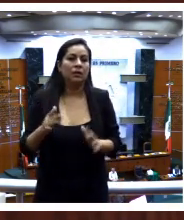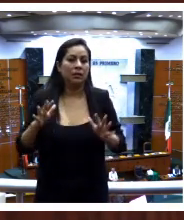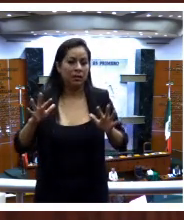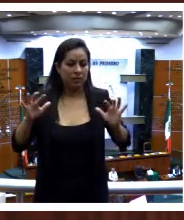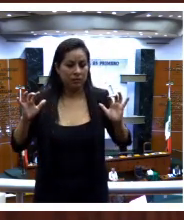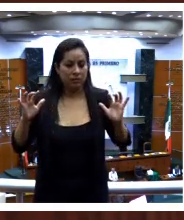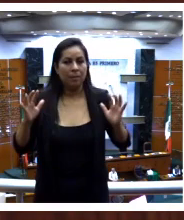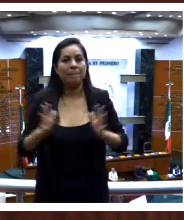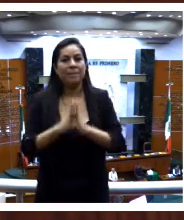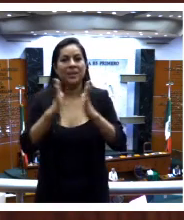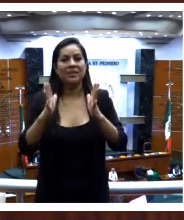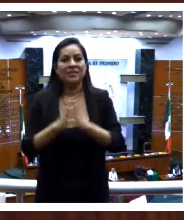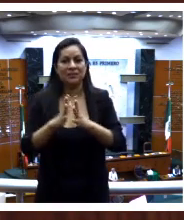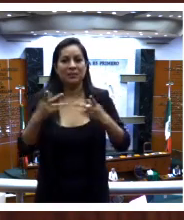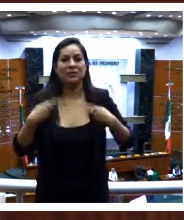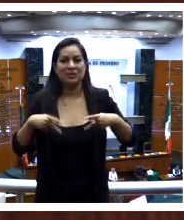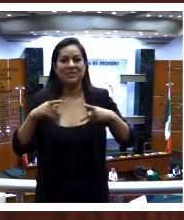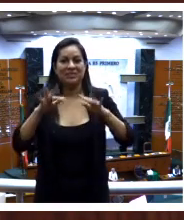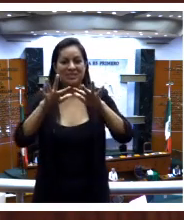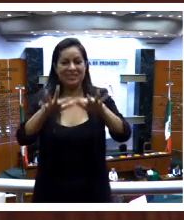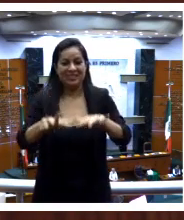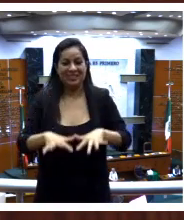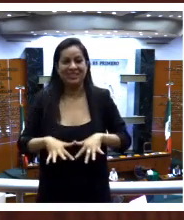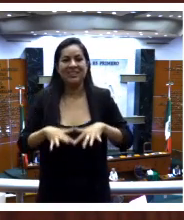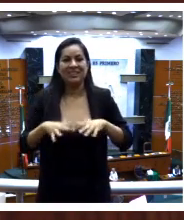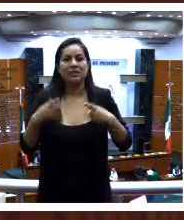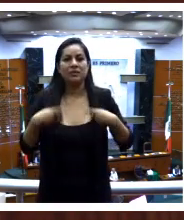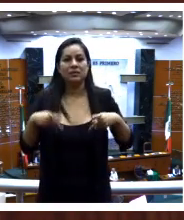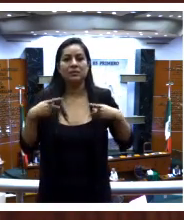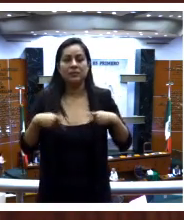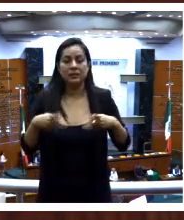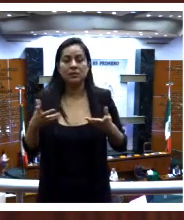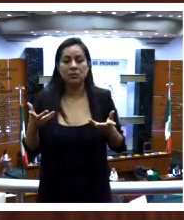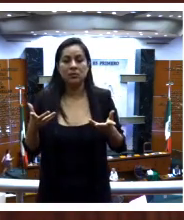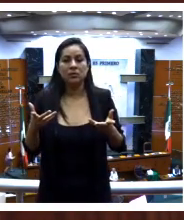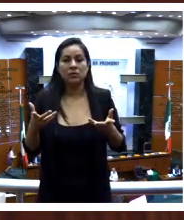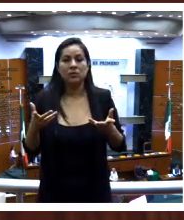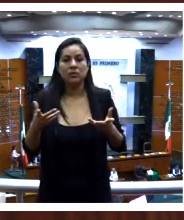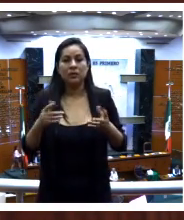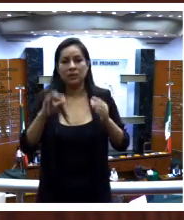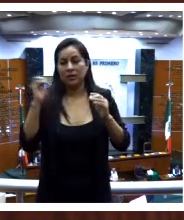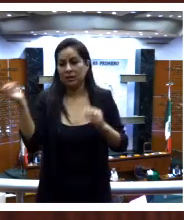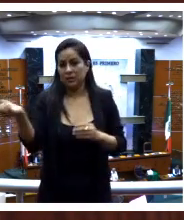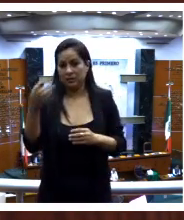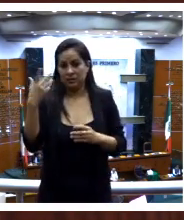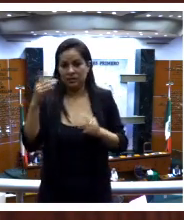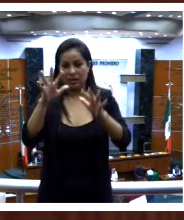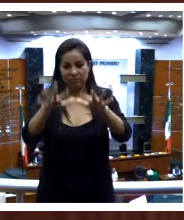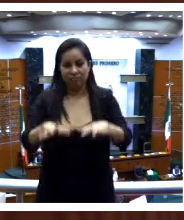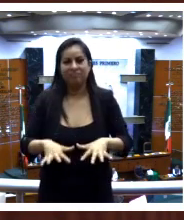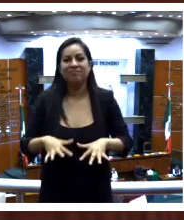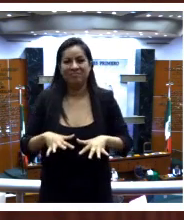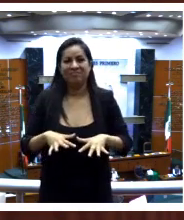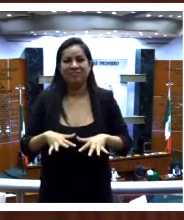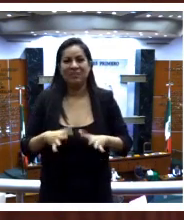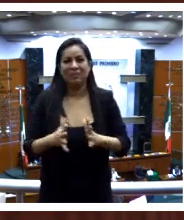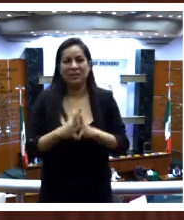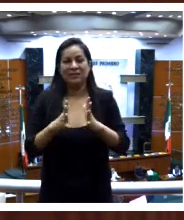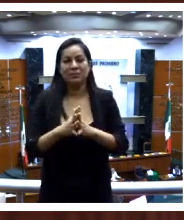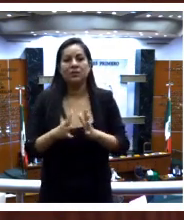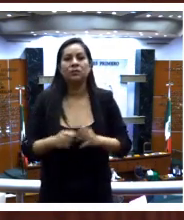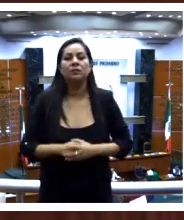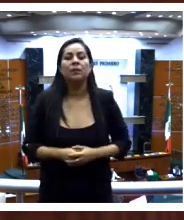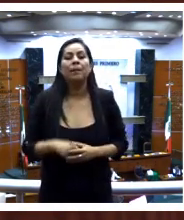Parlamento que se hizo aquí con las personas que asistieron a ese gran evento. También